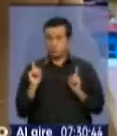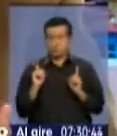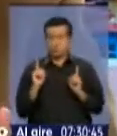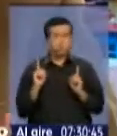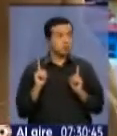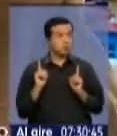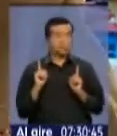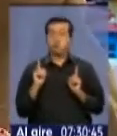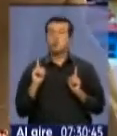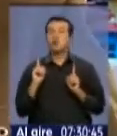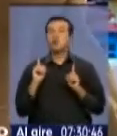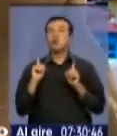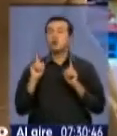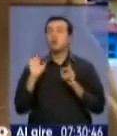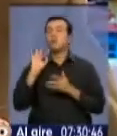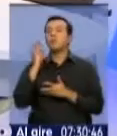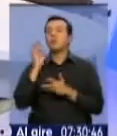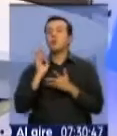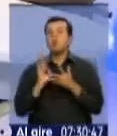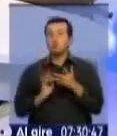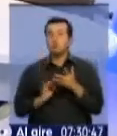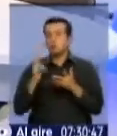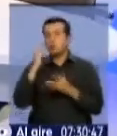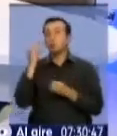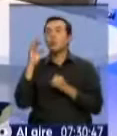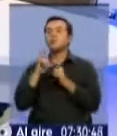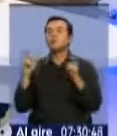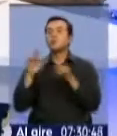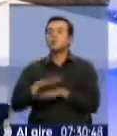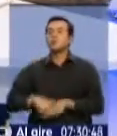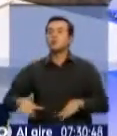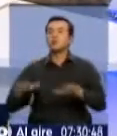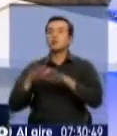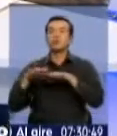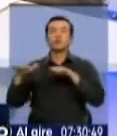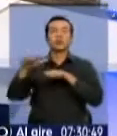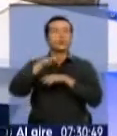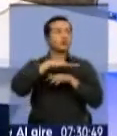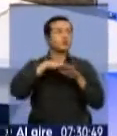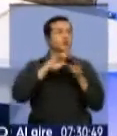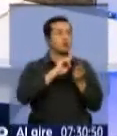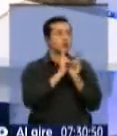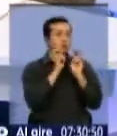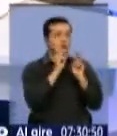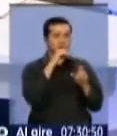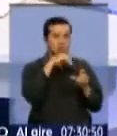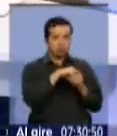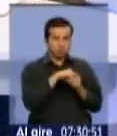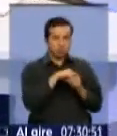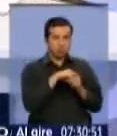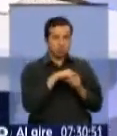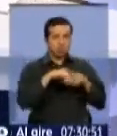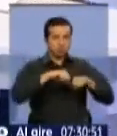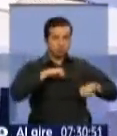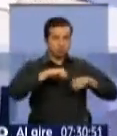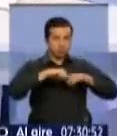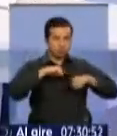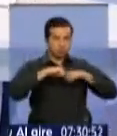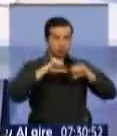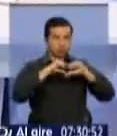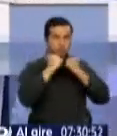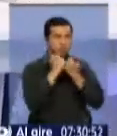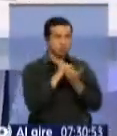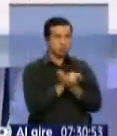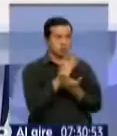insatisfecha. Sí, pero será en base el presupuesto a habitantes por cada territorio. Pero tú me estás hablando de reformas al interior de la gestión de la Asamblea